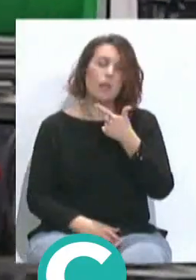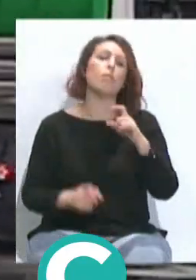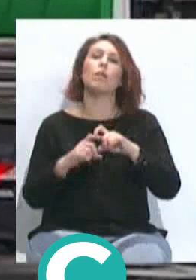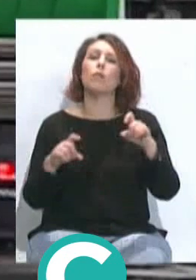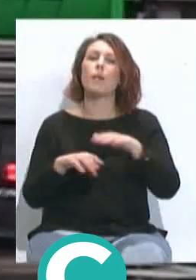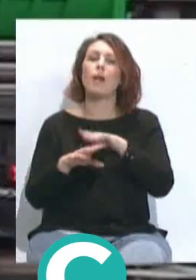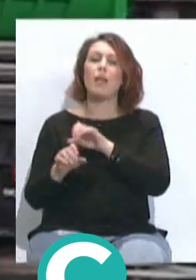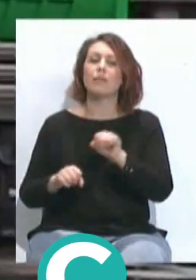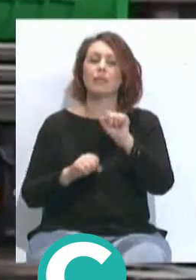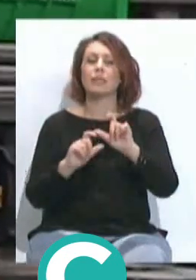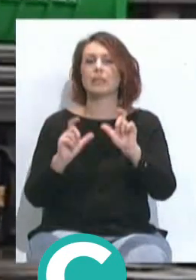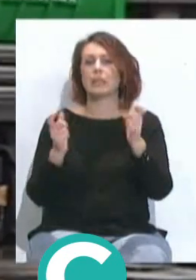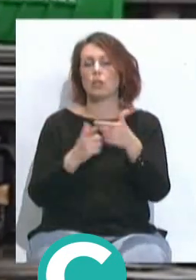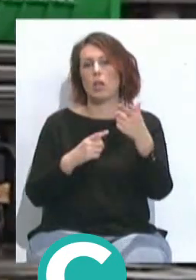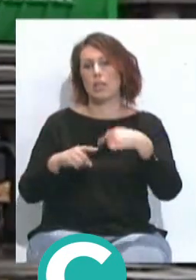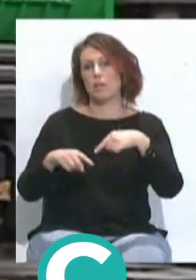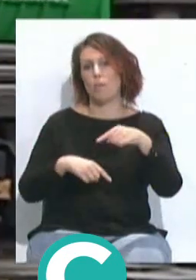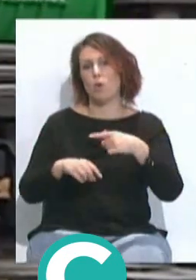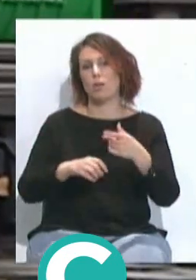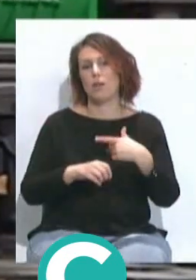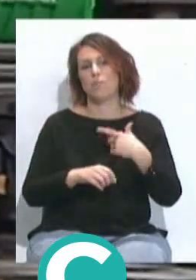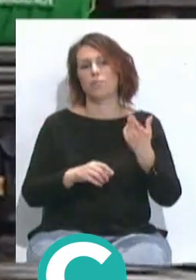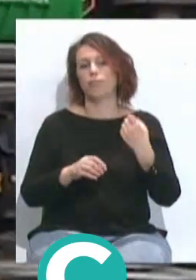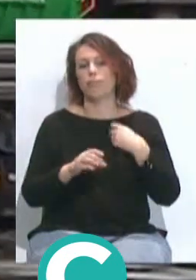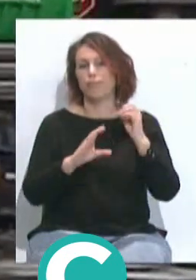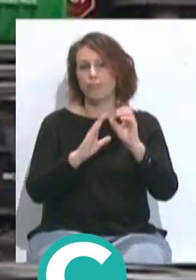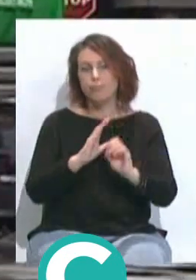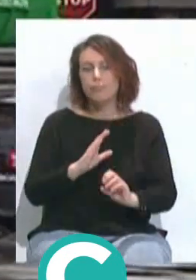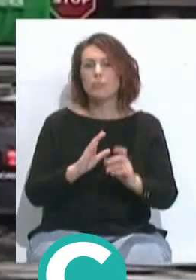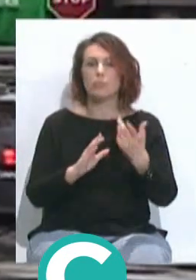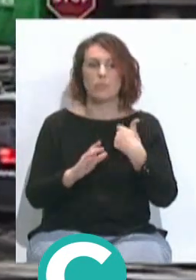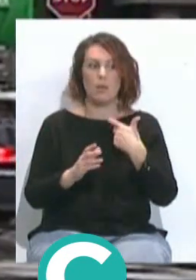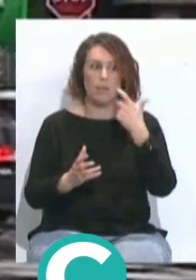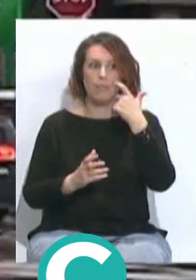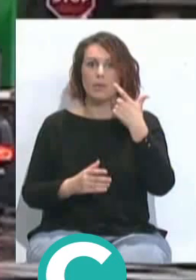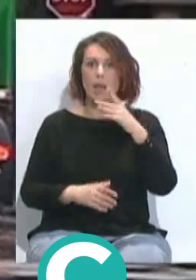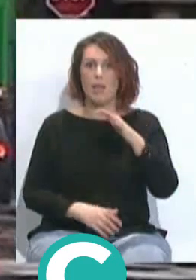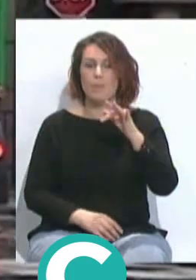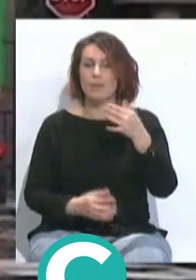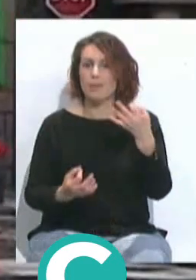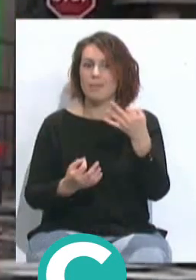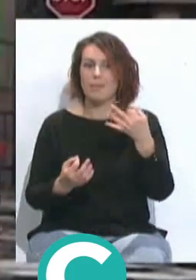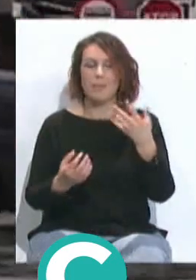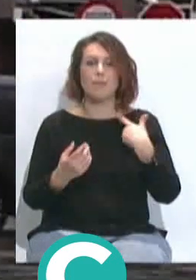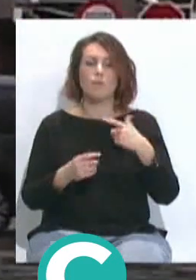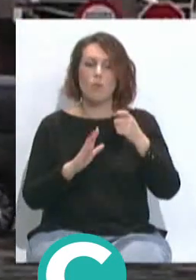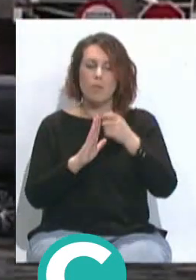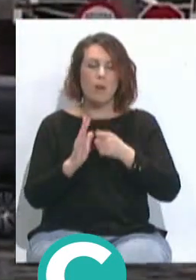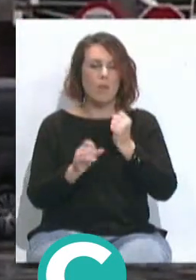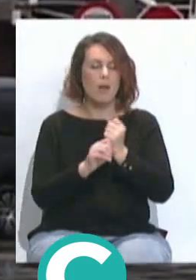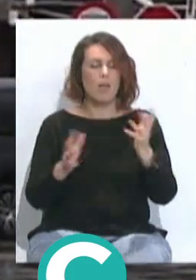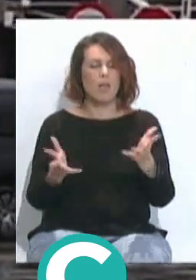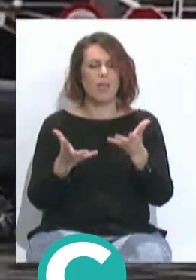para la defensa del sector del transporte de mercancías desde donde destacan además la precariedad de las condiciones